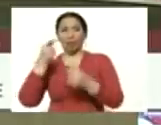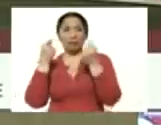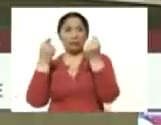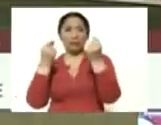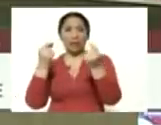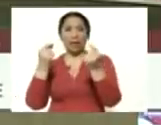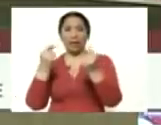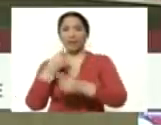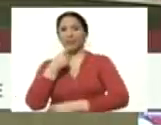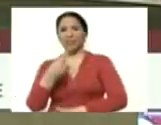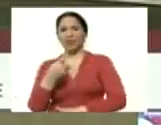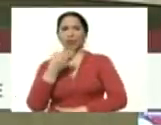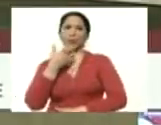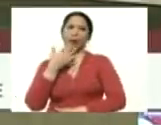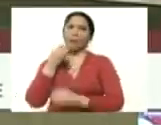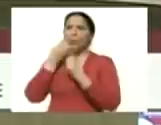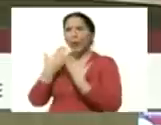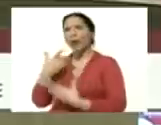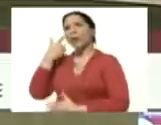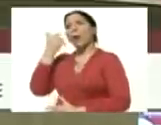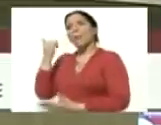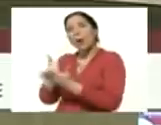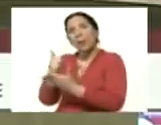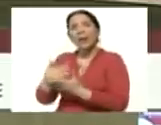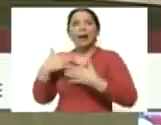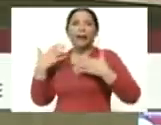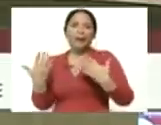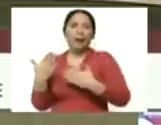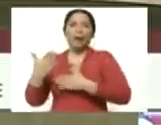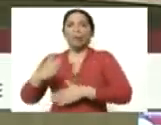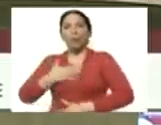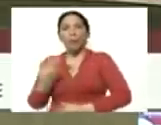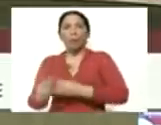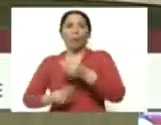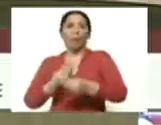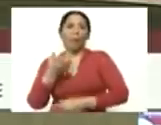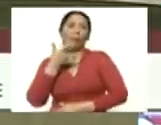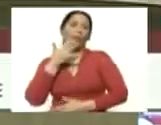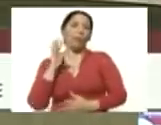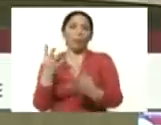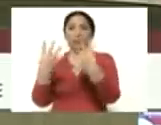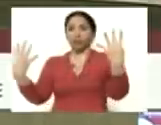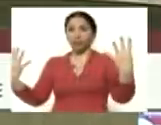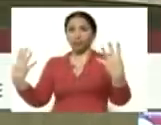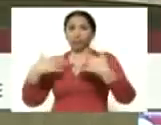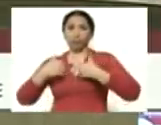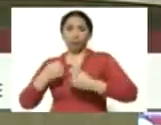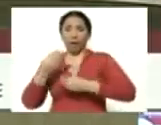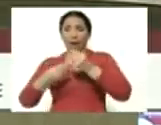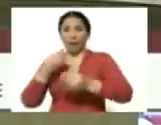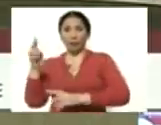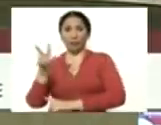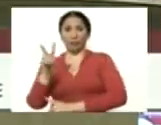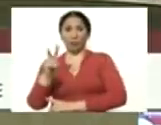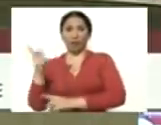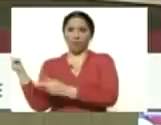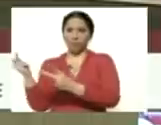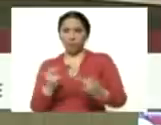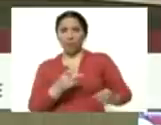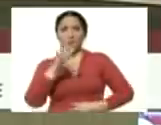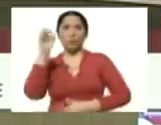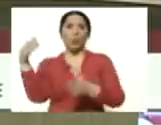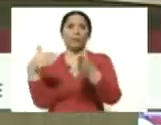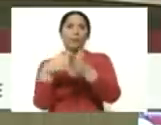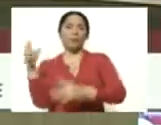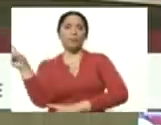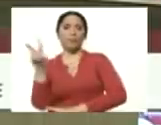bueno, y vamos a ver qué podemos hacer con los cordones sanitarios que ha establecido Venezuela para recibir a 50.000